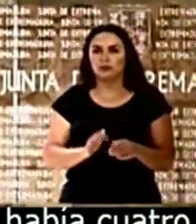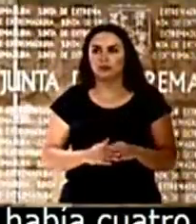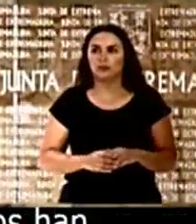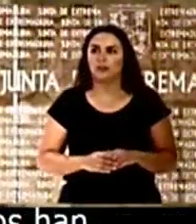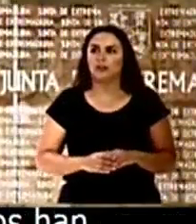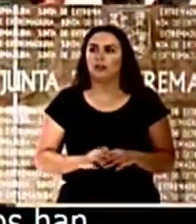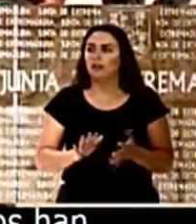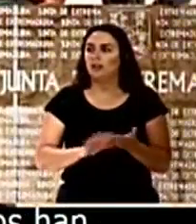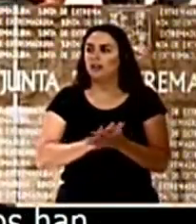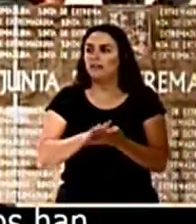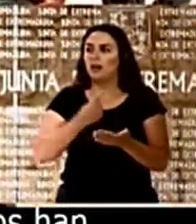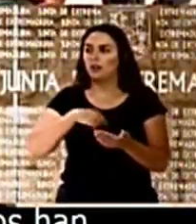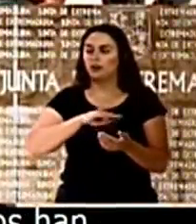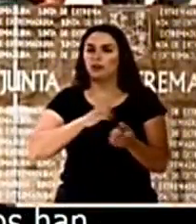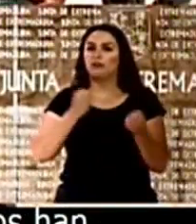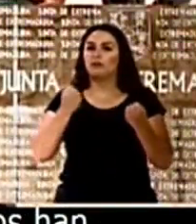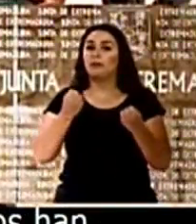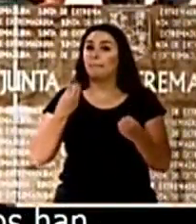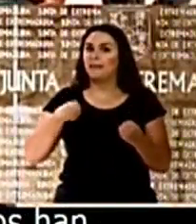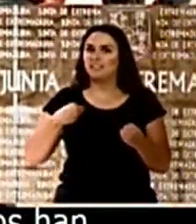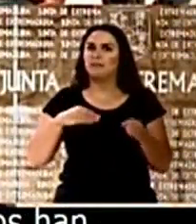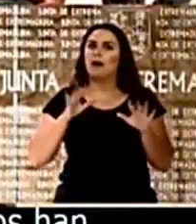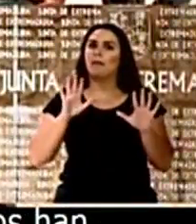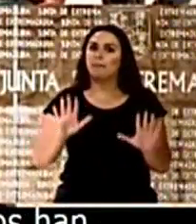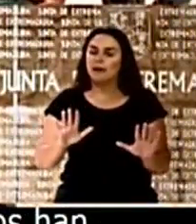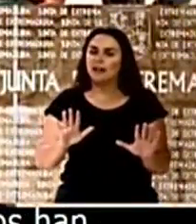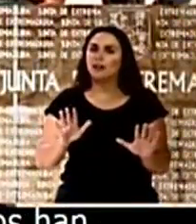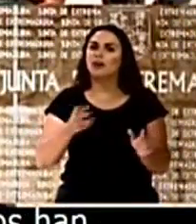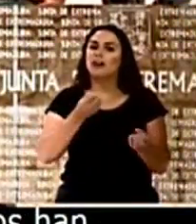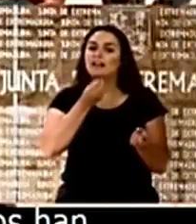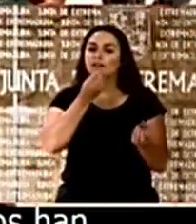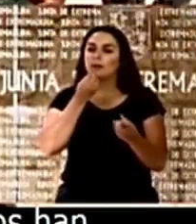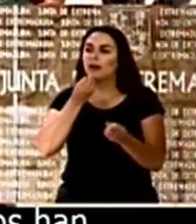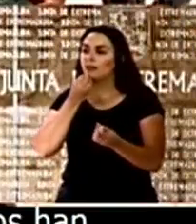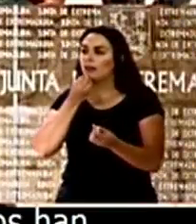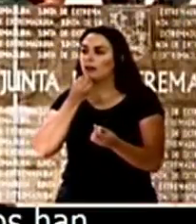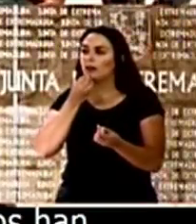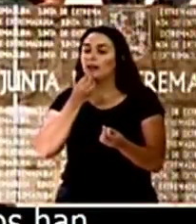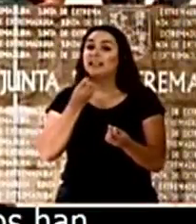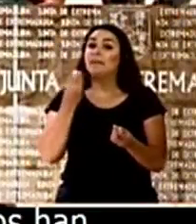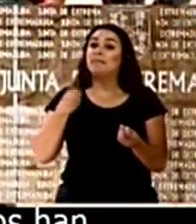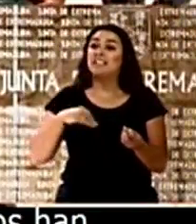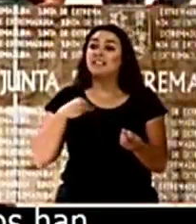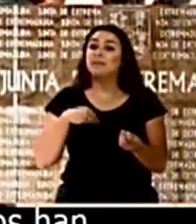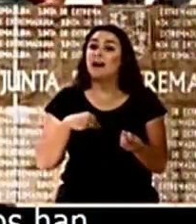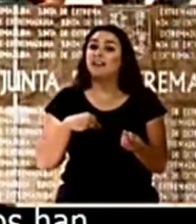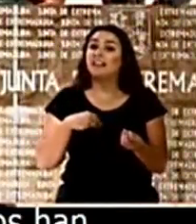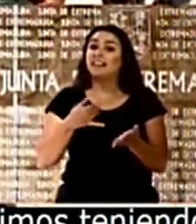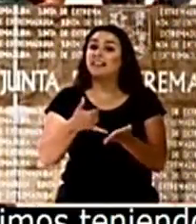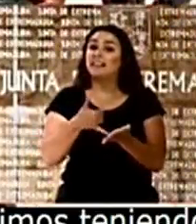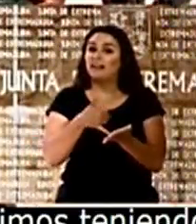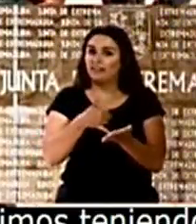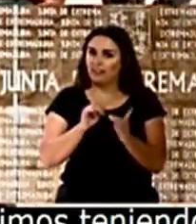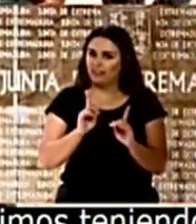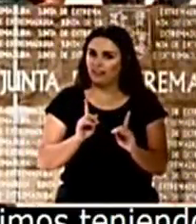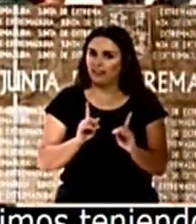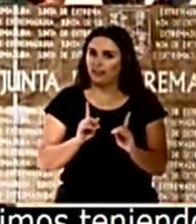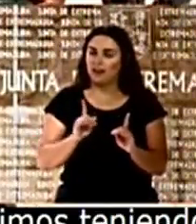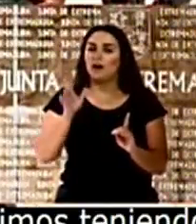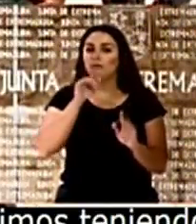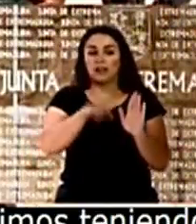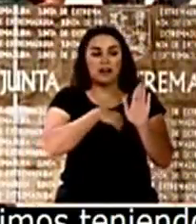Hablas de que seguimos teniendo las mismas potencialidades, pero de lo que se deduce esa información que seguimos teniendo las mismas debilidades. Entonces, podemos tener marco jurídico,